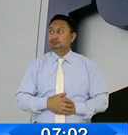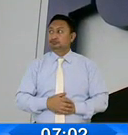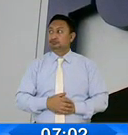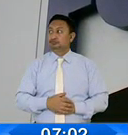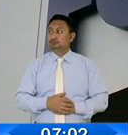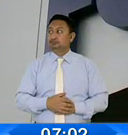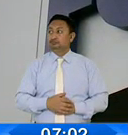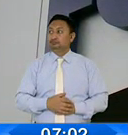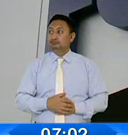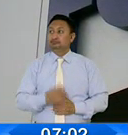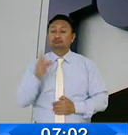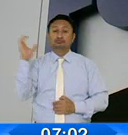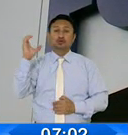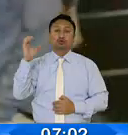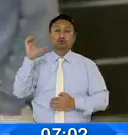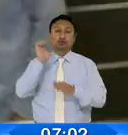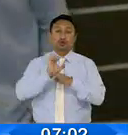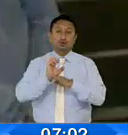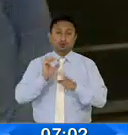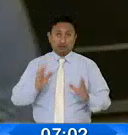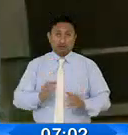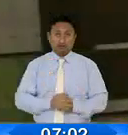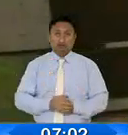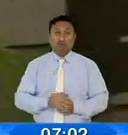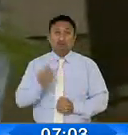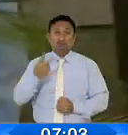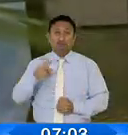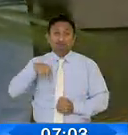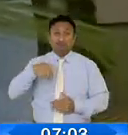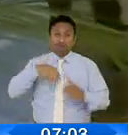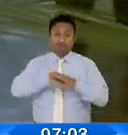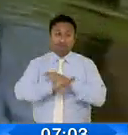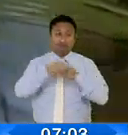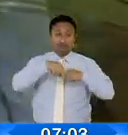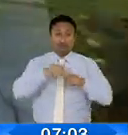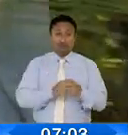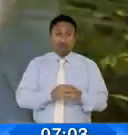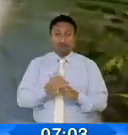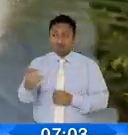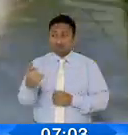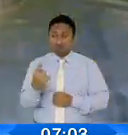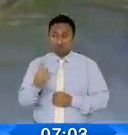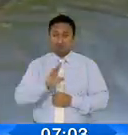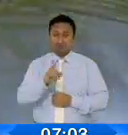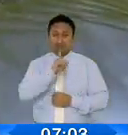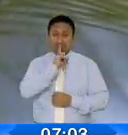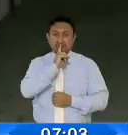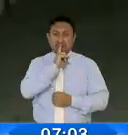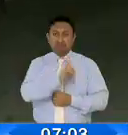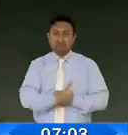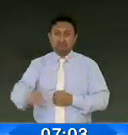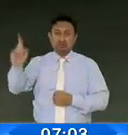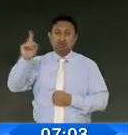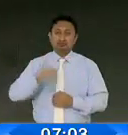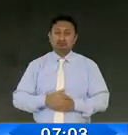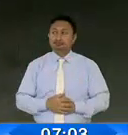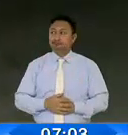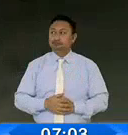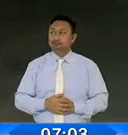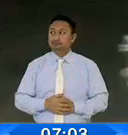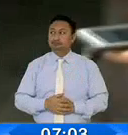Ecuador fue privada, porque así como a la entrada, a la salida tampoco se pronunció nadie. Informó Javier